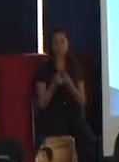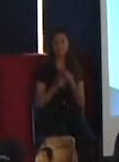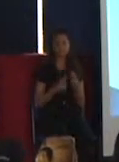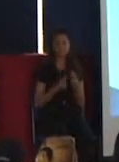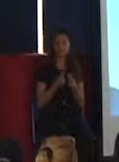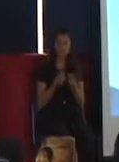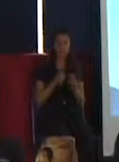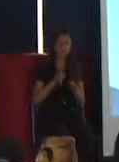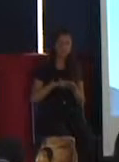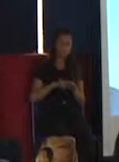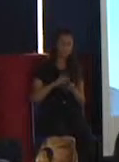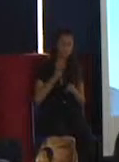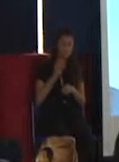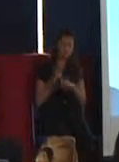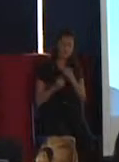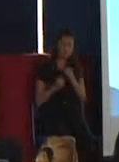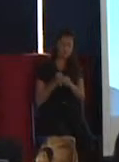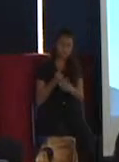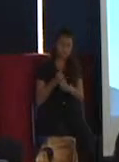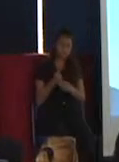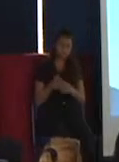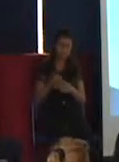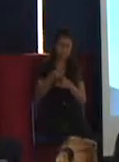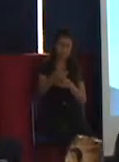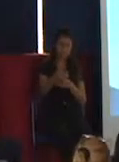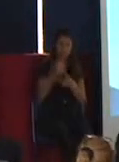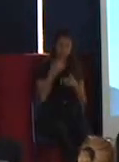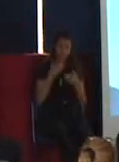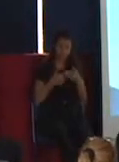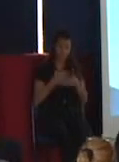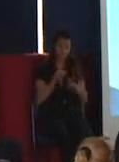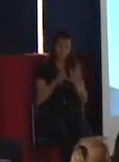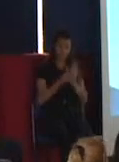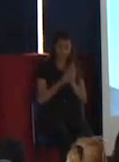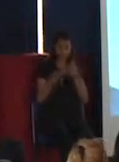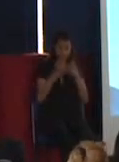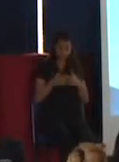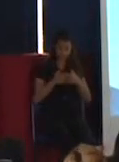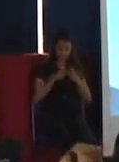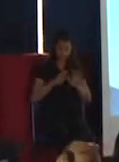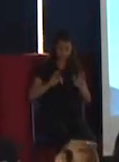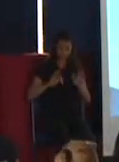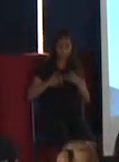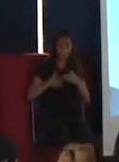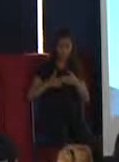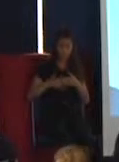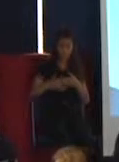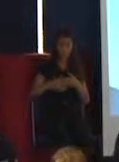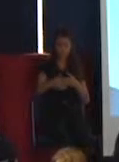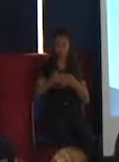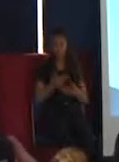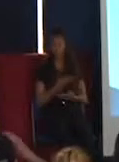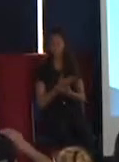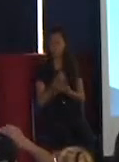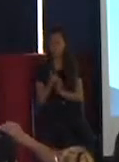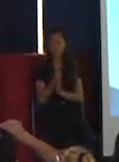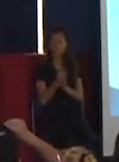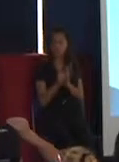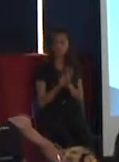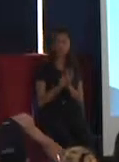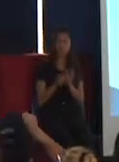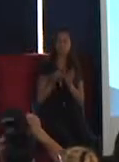a partir de la entrada en vigencia de la presente ley, un programa intersectorial de desarrollo y